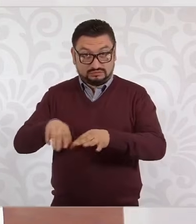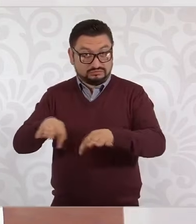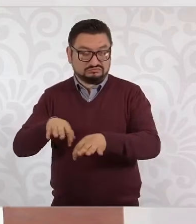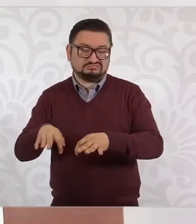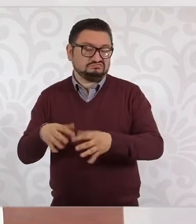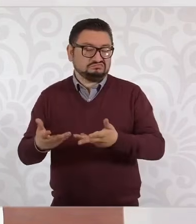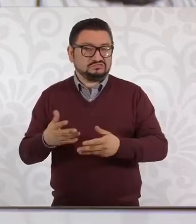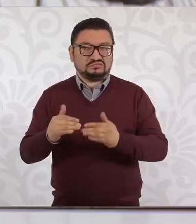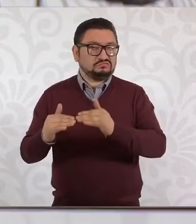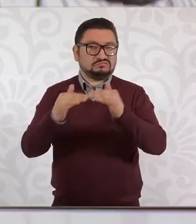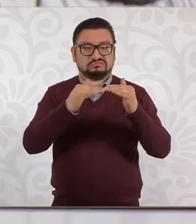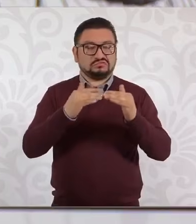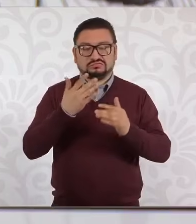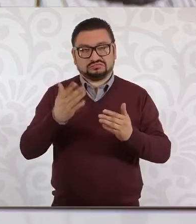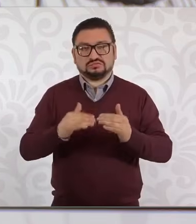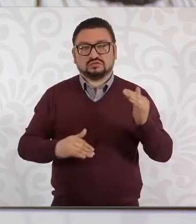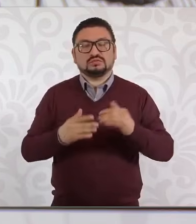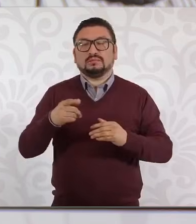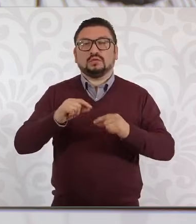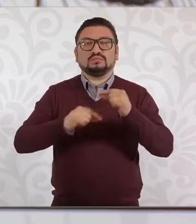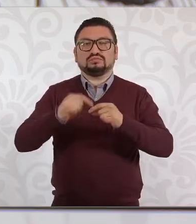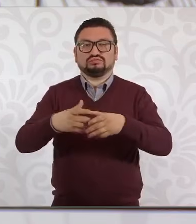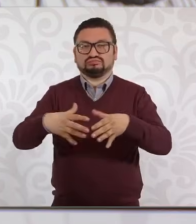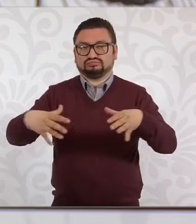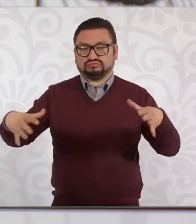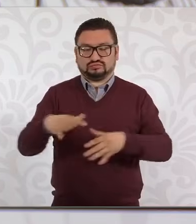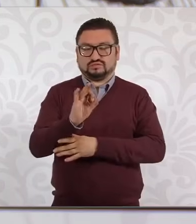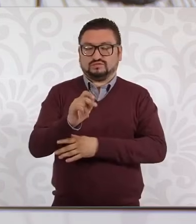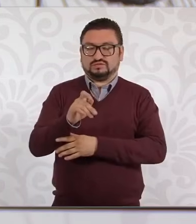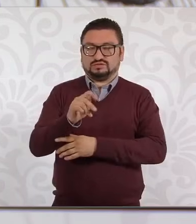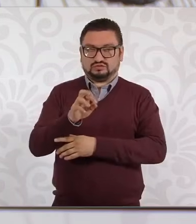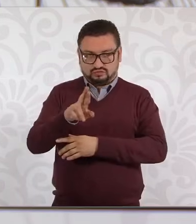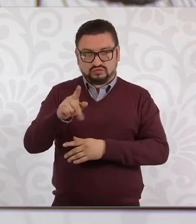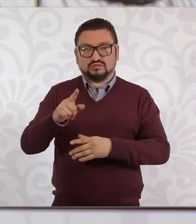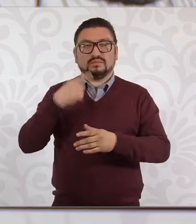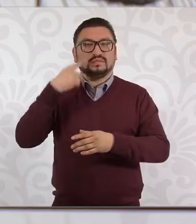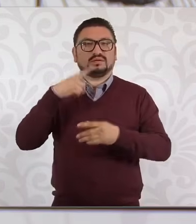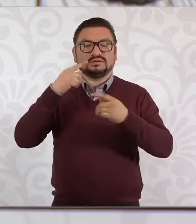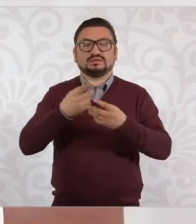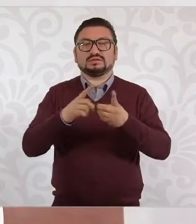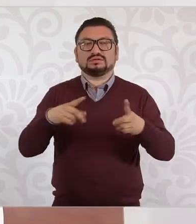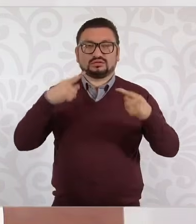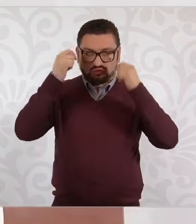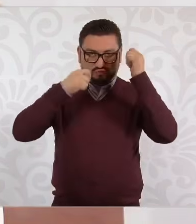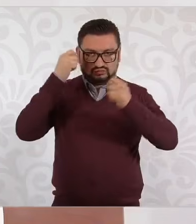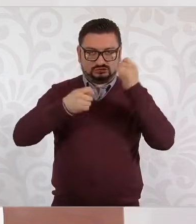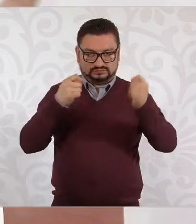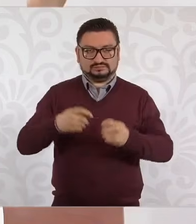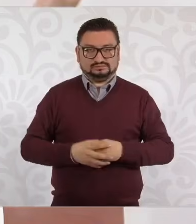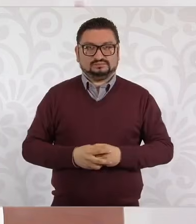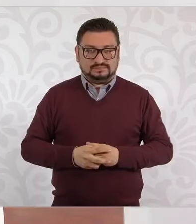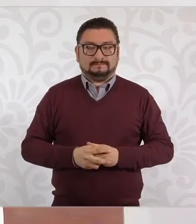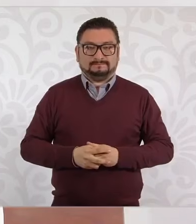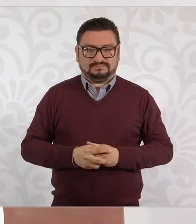turístico, pero esa fue la manera en que creció Fonatur o su objetivo de desarrollo turístico en el país. En realidad se